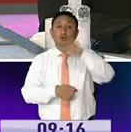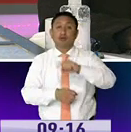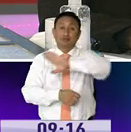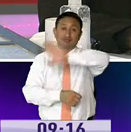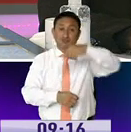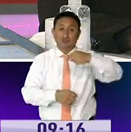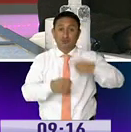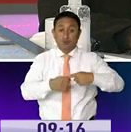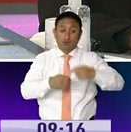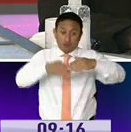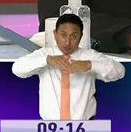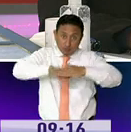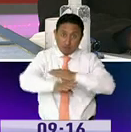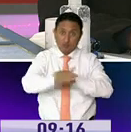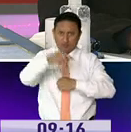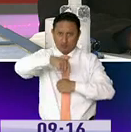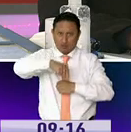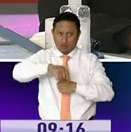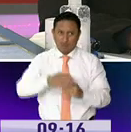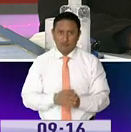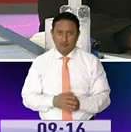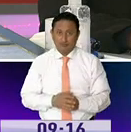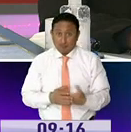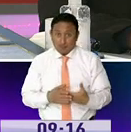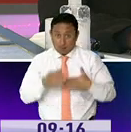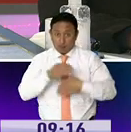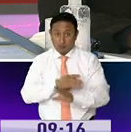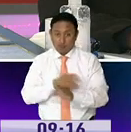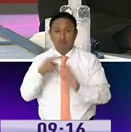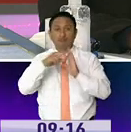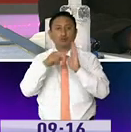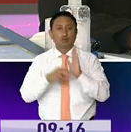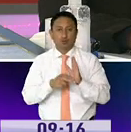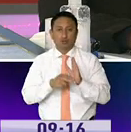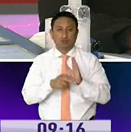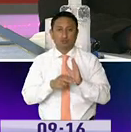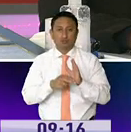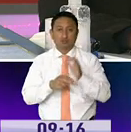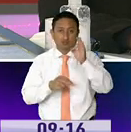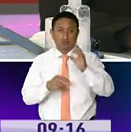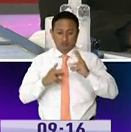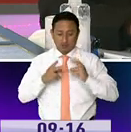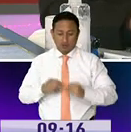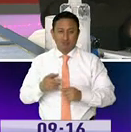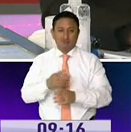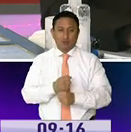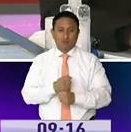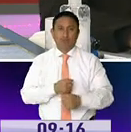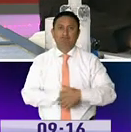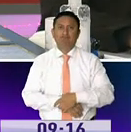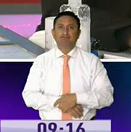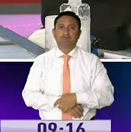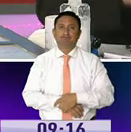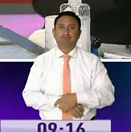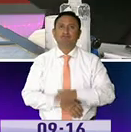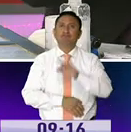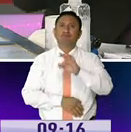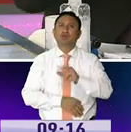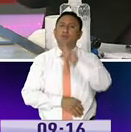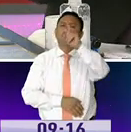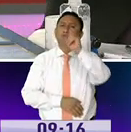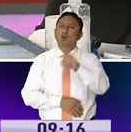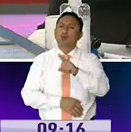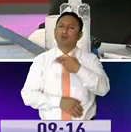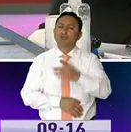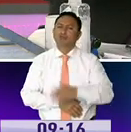quiteños que entren al Distrito Metropolitano entren con las normas de salud y seguridad. Secretario Díaz, a ver, cuéntame un